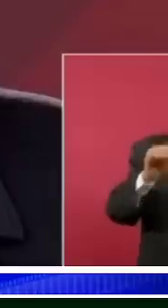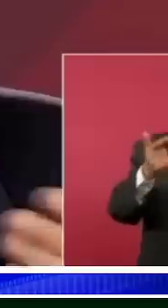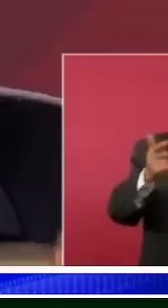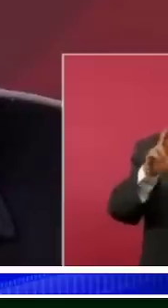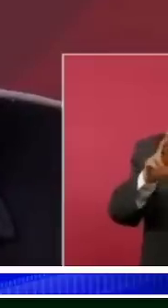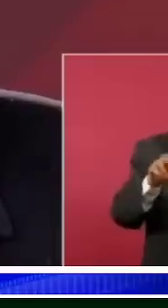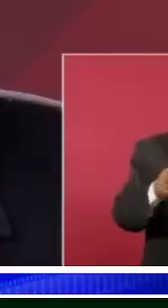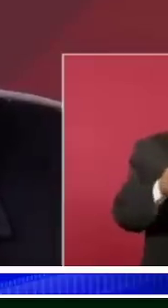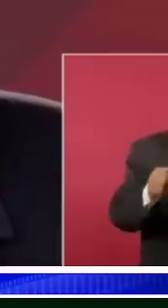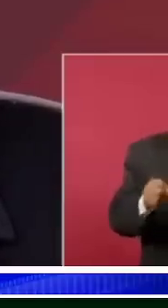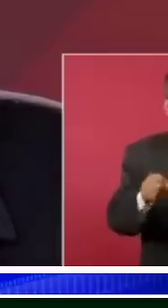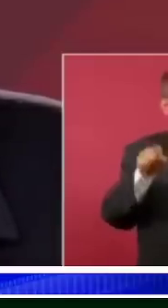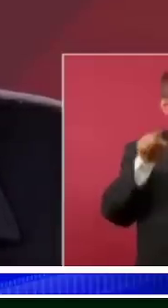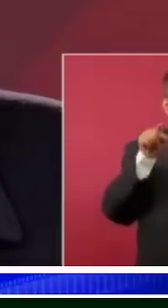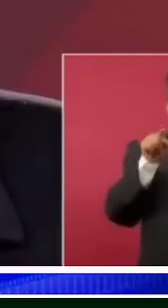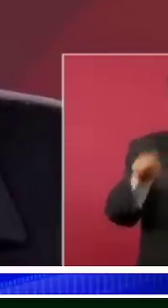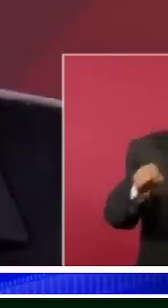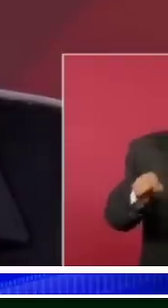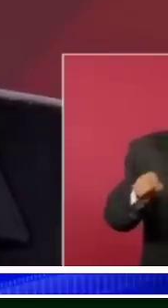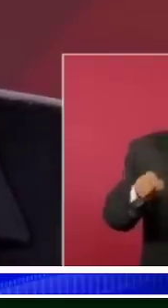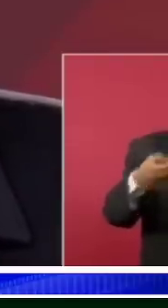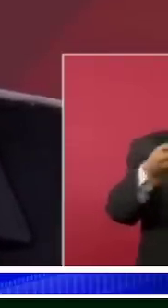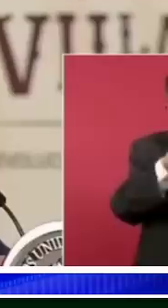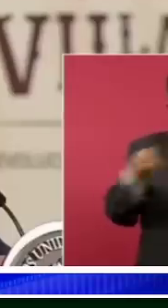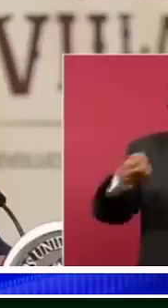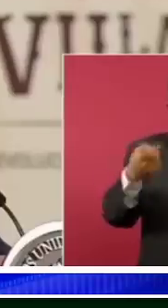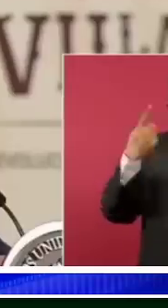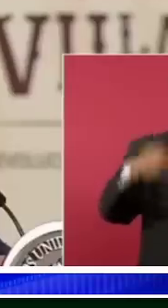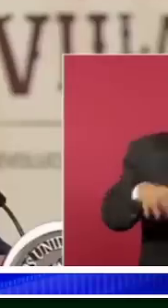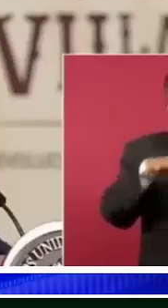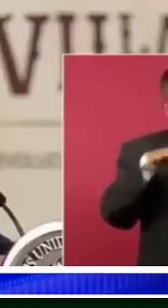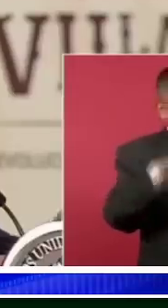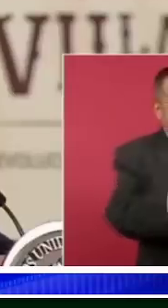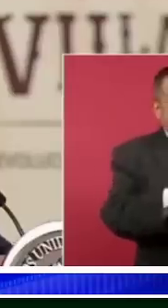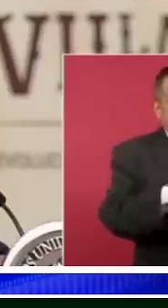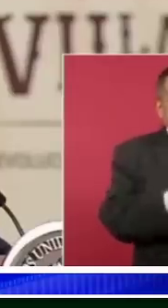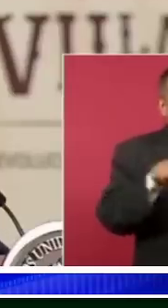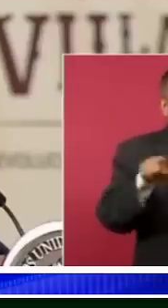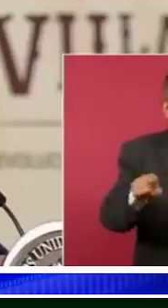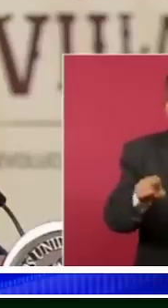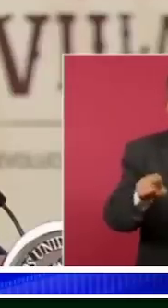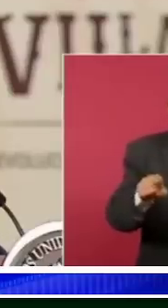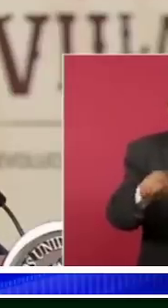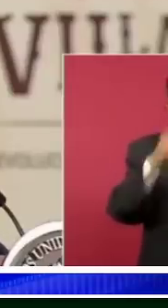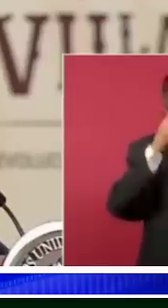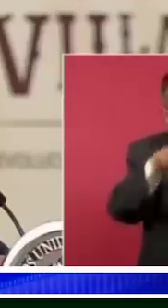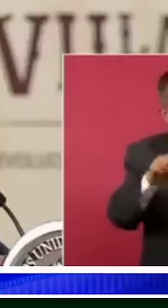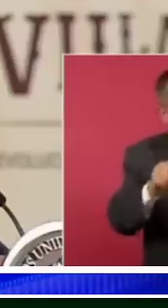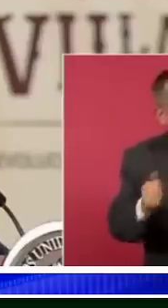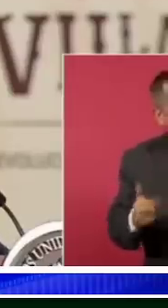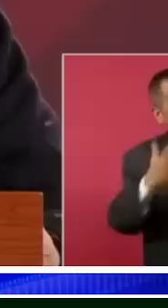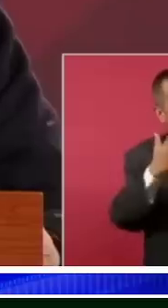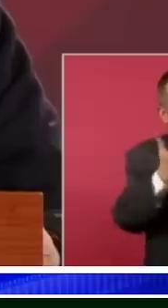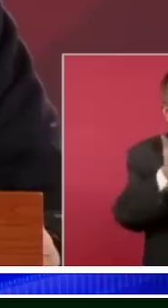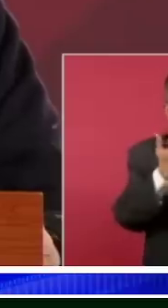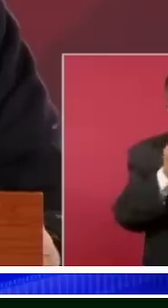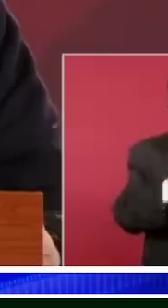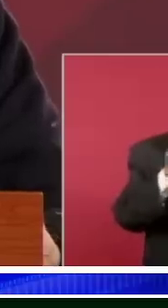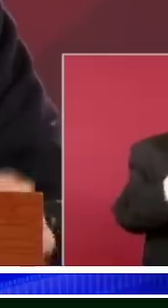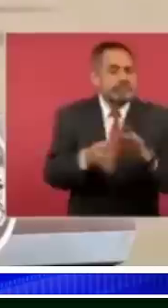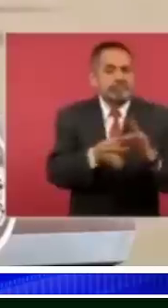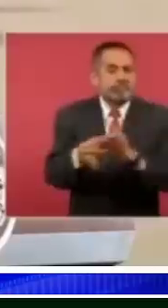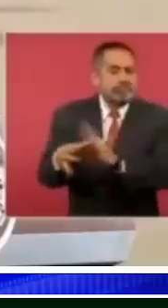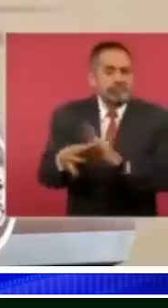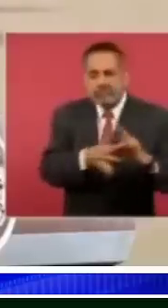gusta el vídeo les invito que se suscriban al Canal y también les agradezco mucho ese like y bueno vamos a iniciar vamos a arrancar este tema con